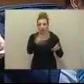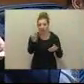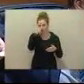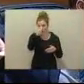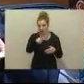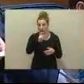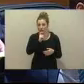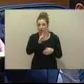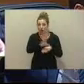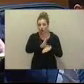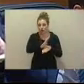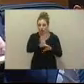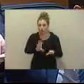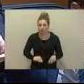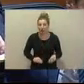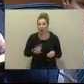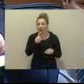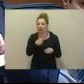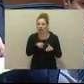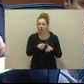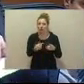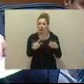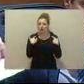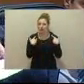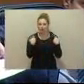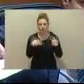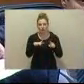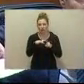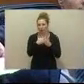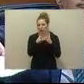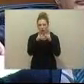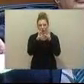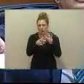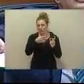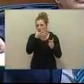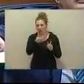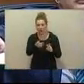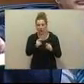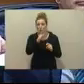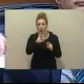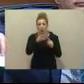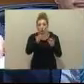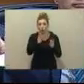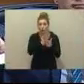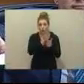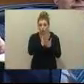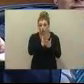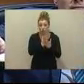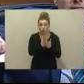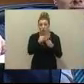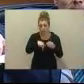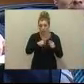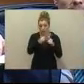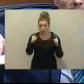una consejería donde se vivieron capítulos tan bochornosos y vergonzantes como el inicio de este curso escolar, donde los interinos no